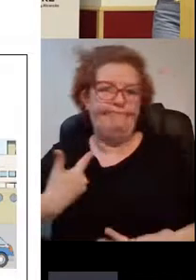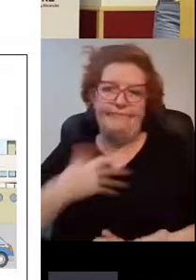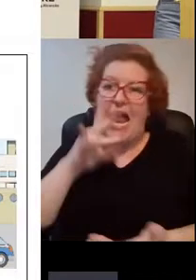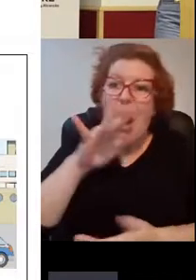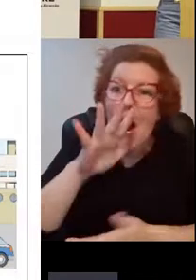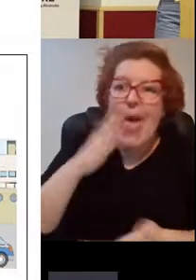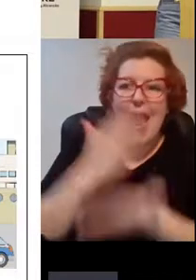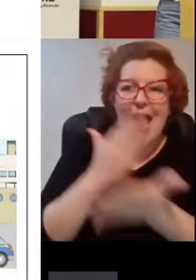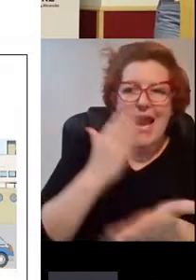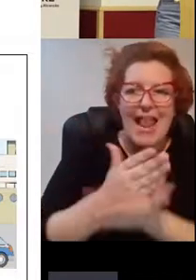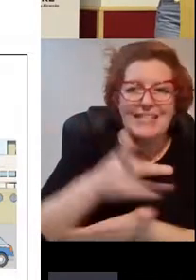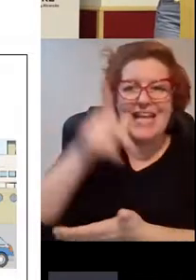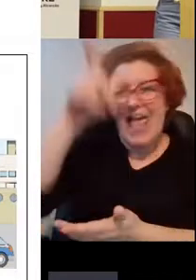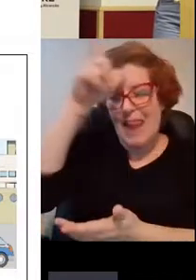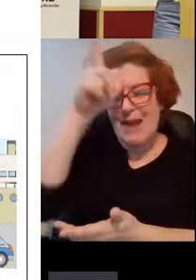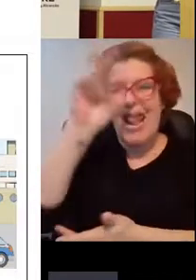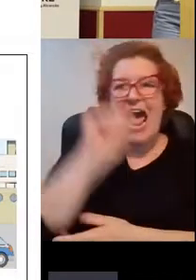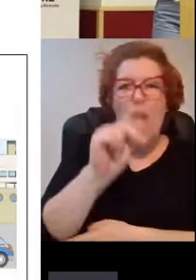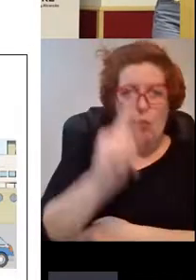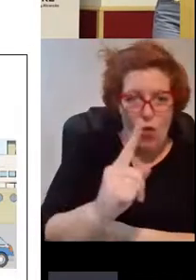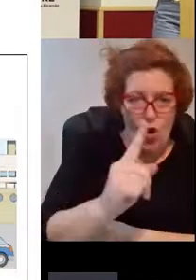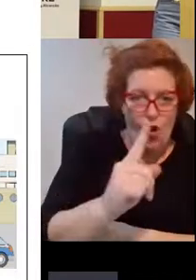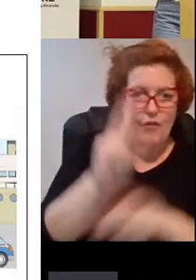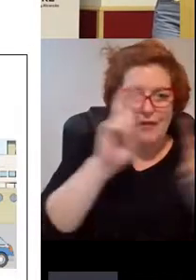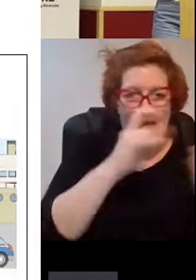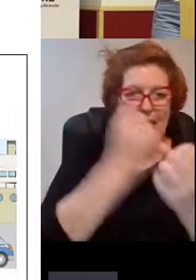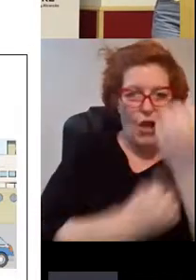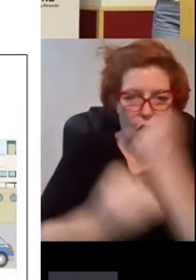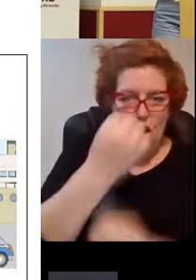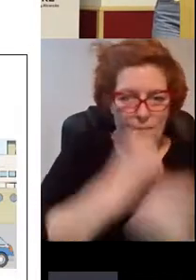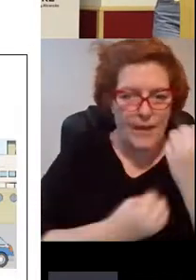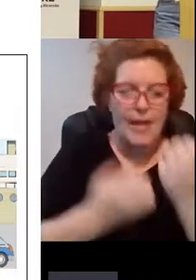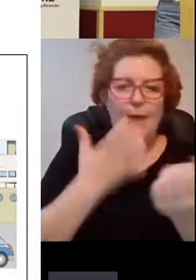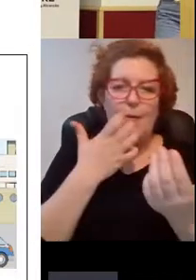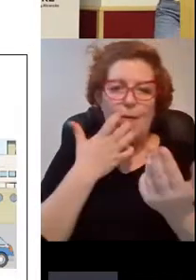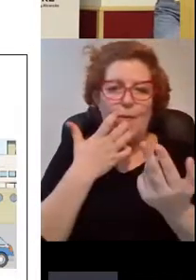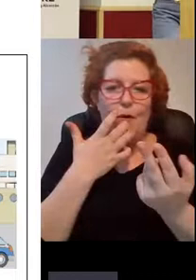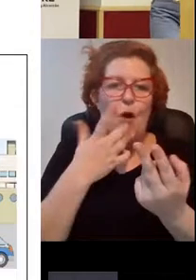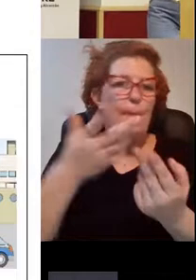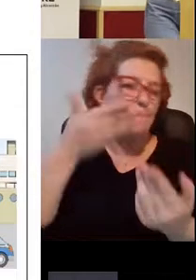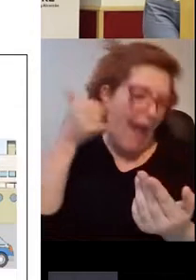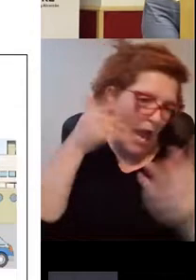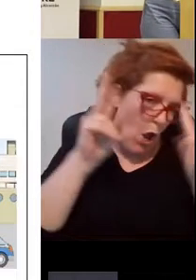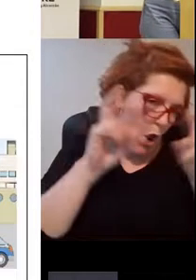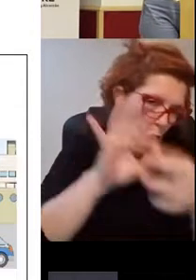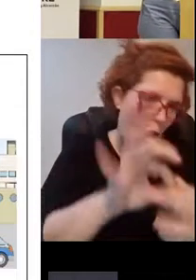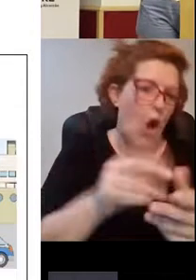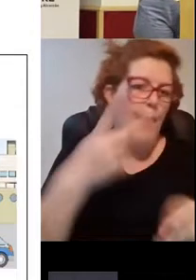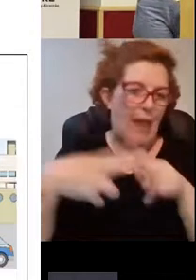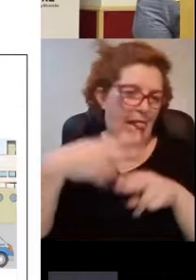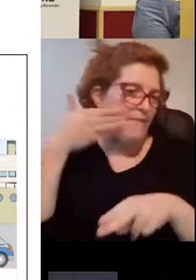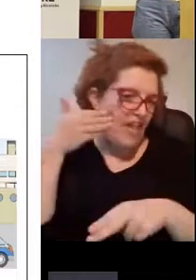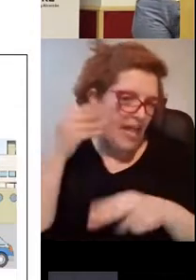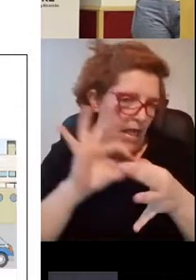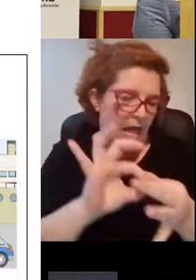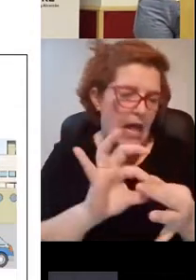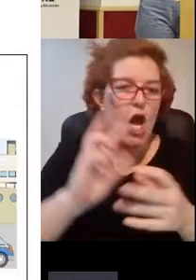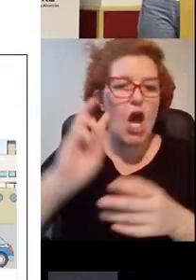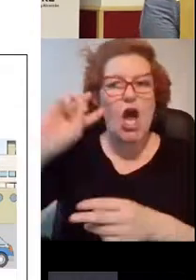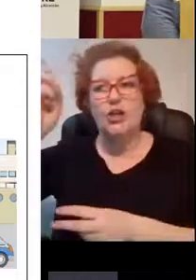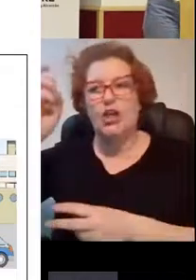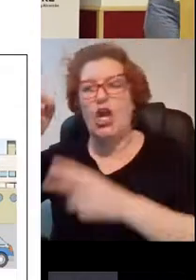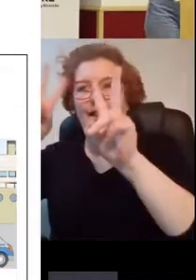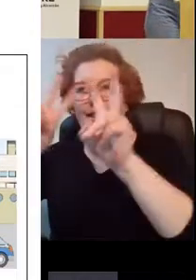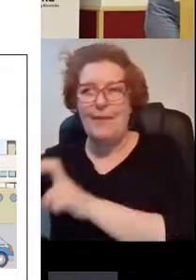alemán desde el nivel A1 con temas de economía como supervisión bancaria y política monetaria, temas de política, hablamos